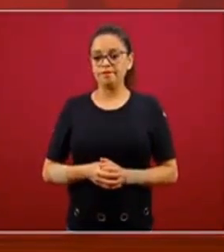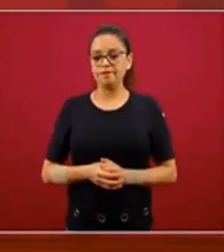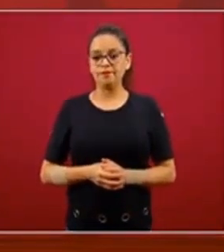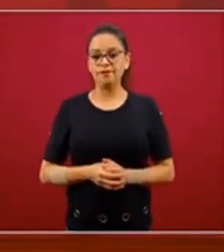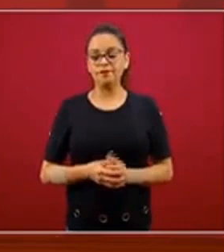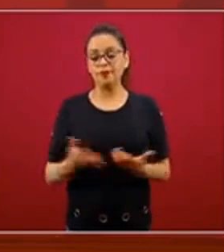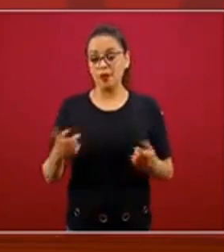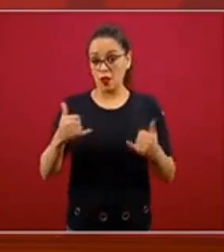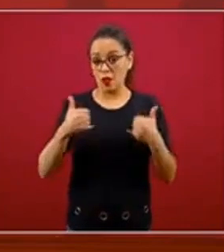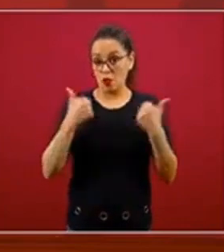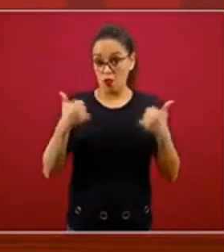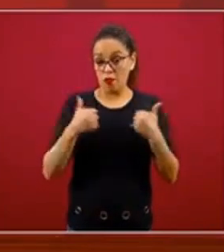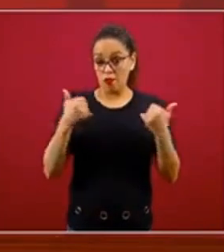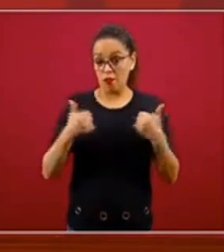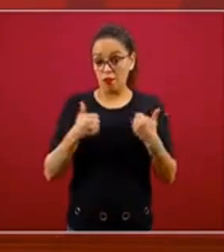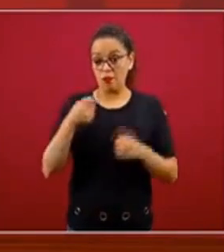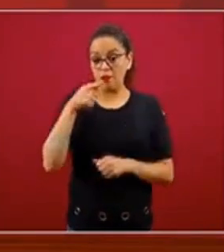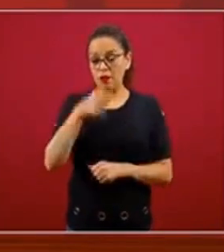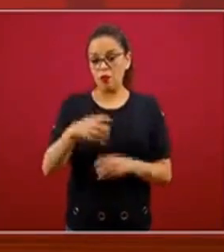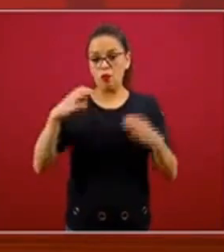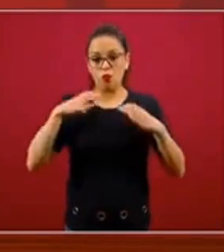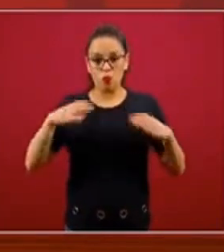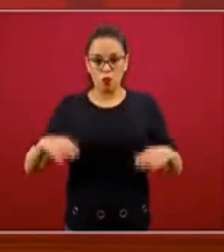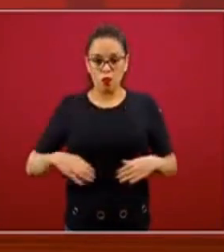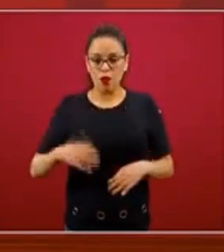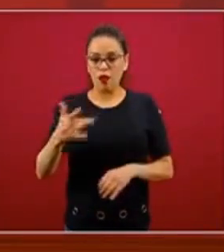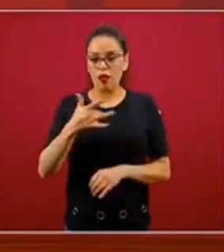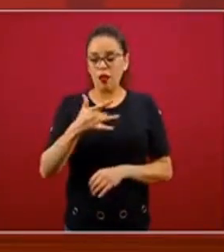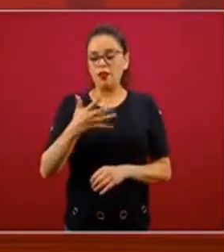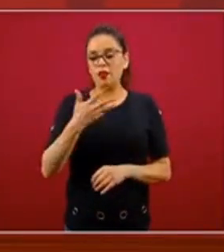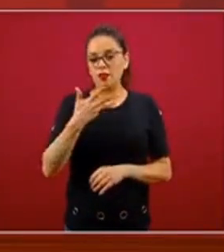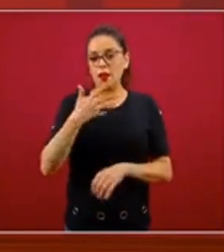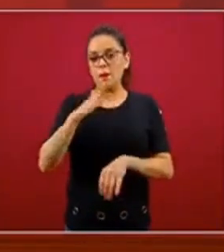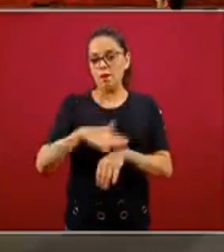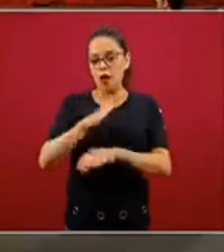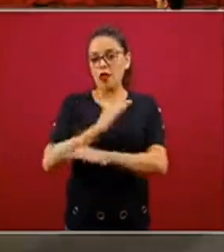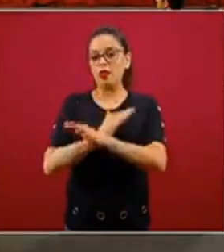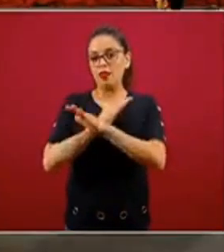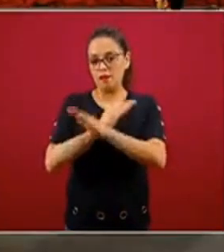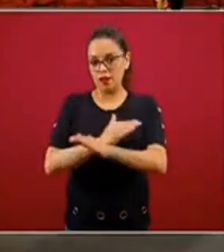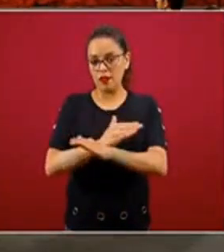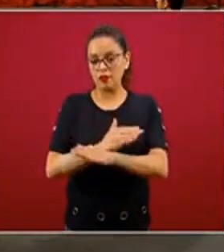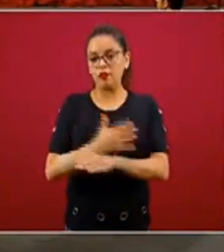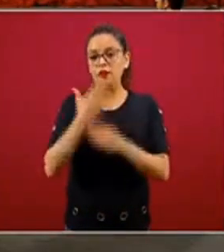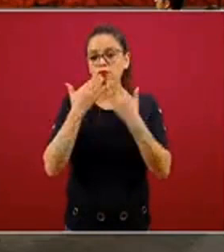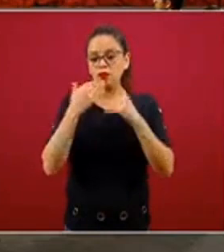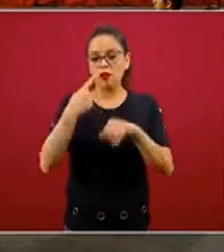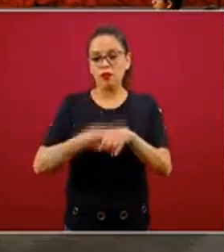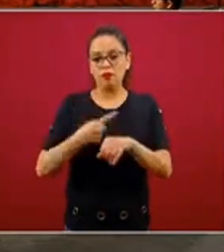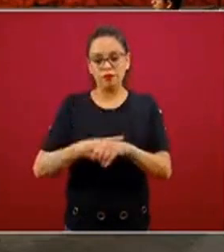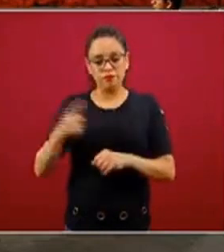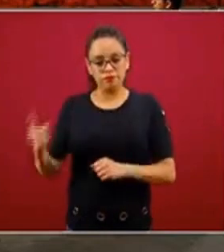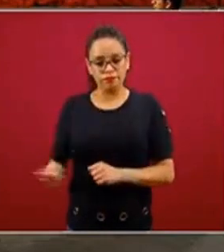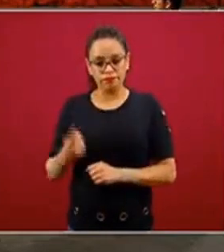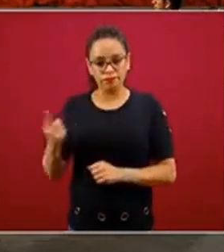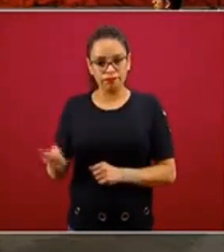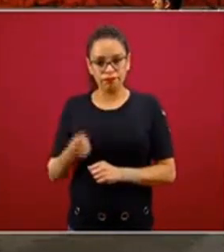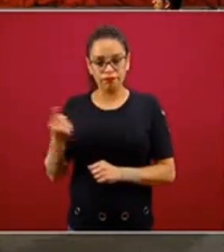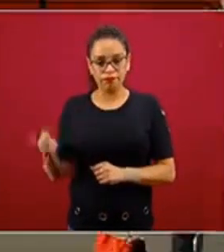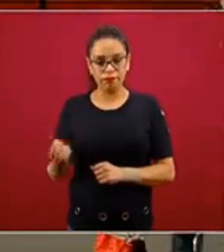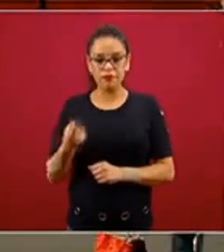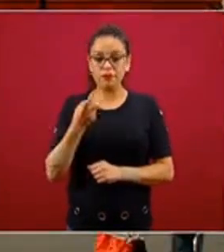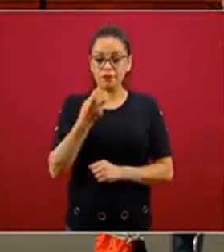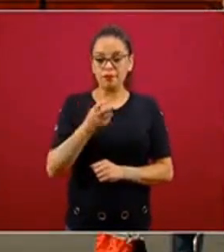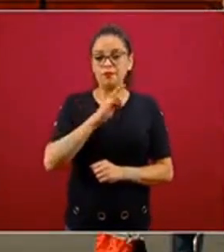tienen un sistema inmune más completo, que no están ligados a enfermedades crónicas, son los que van a rescatar, entre comillas,